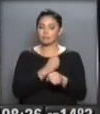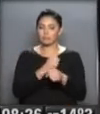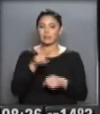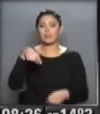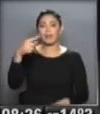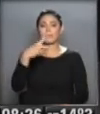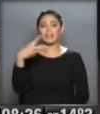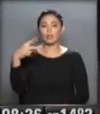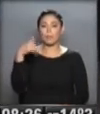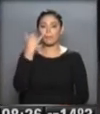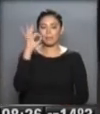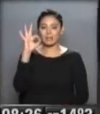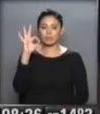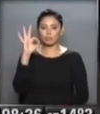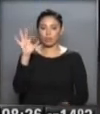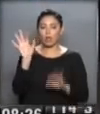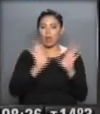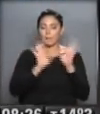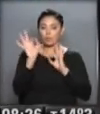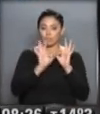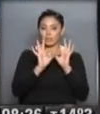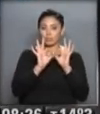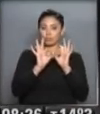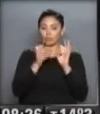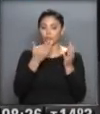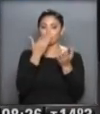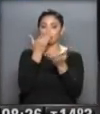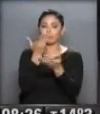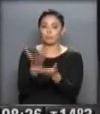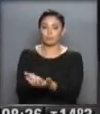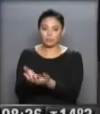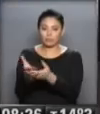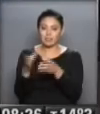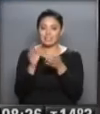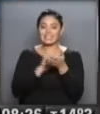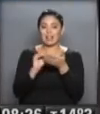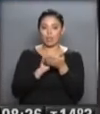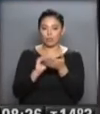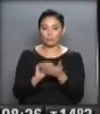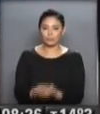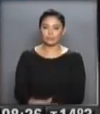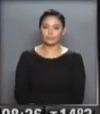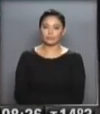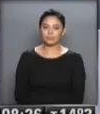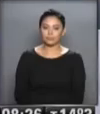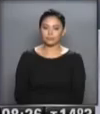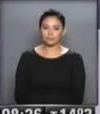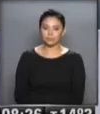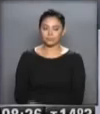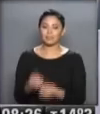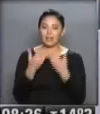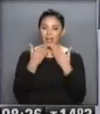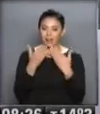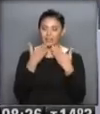22 de mayo este proyecto que ya va a llegar al recinto del senado nacional